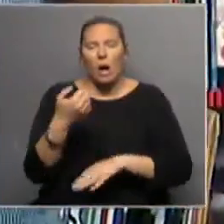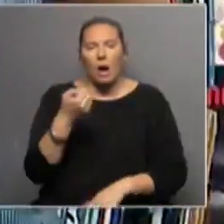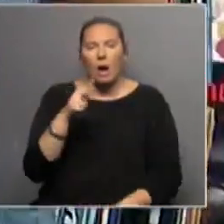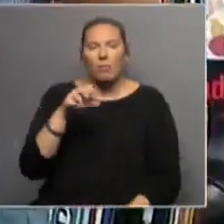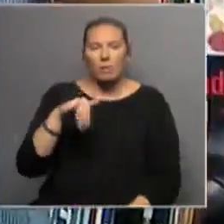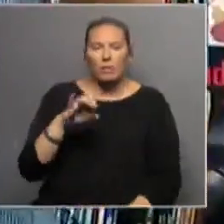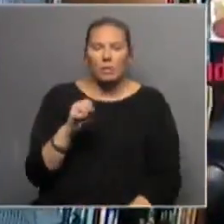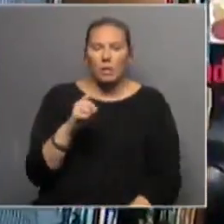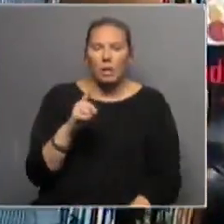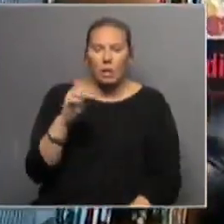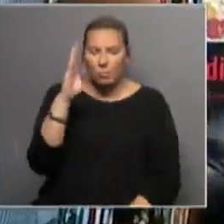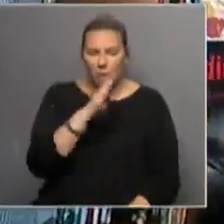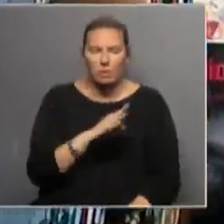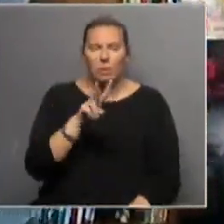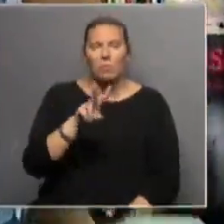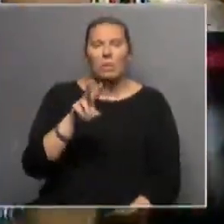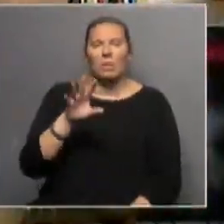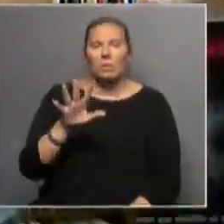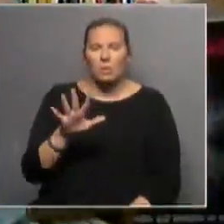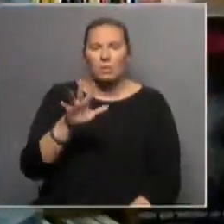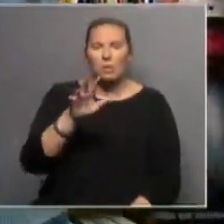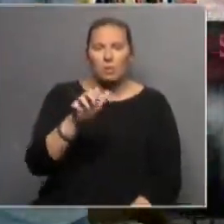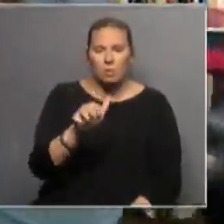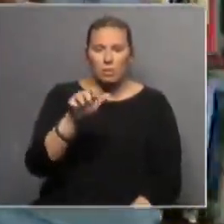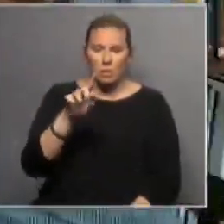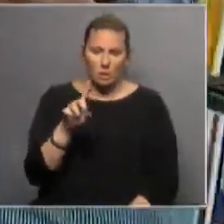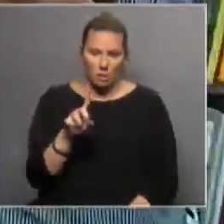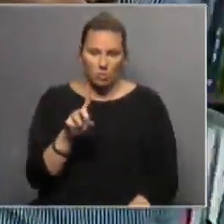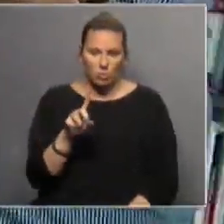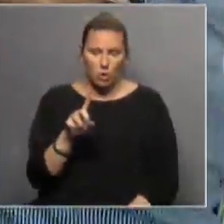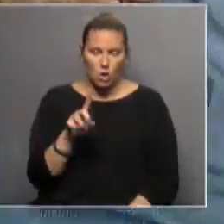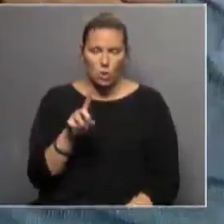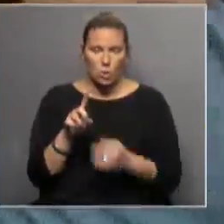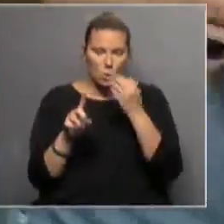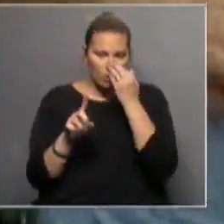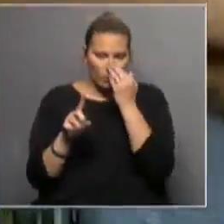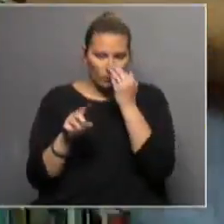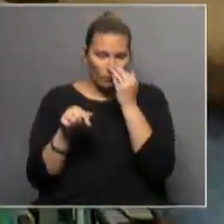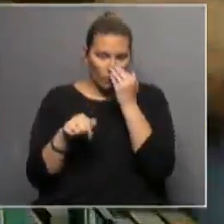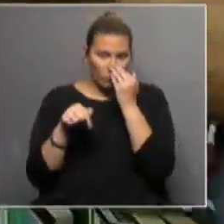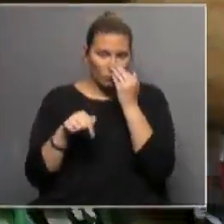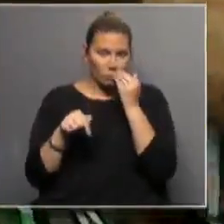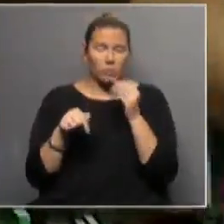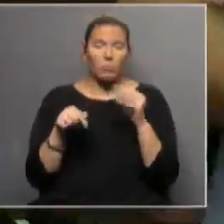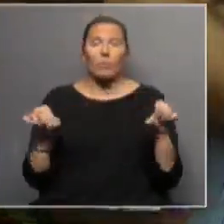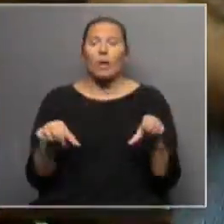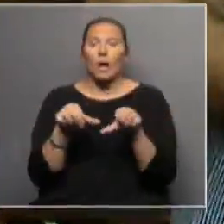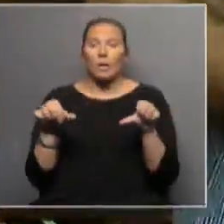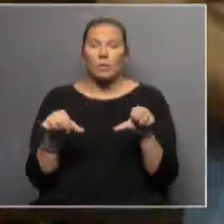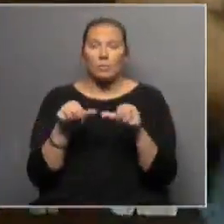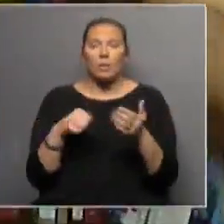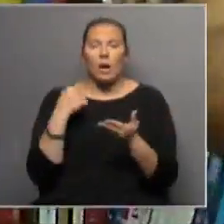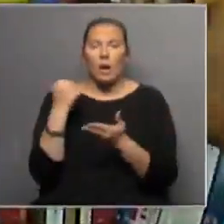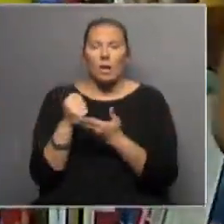leer la dirección, 2561 es el número. Y bueno, hoy van a estar con actividades hasta